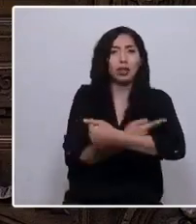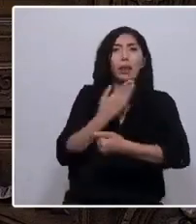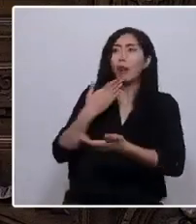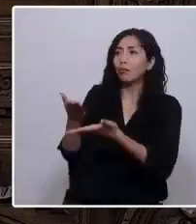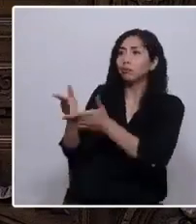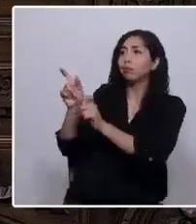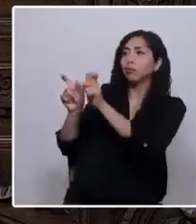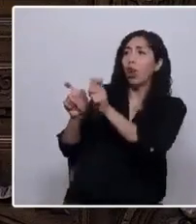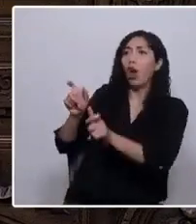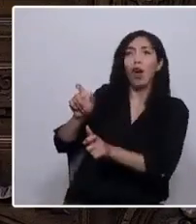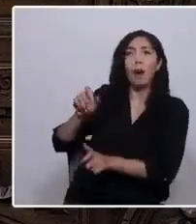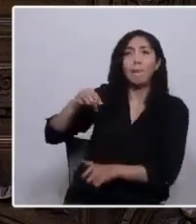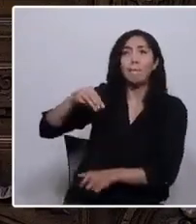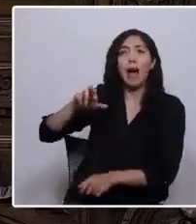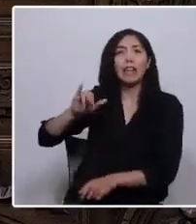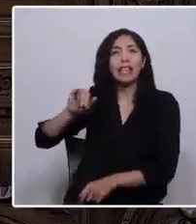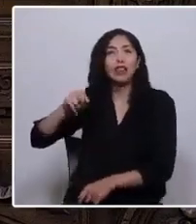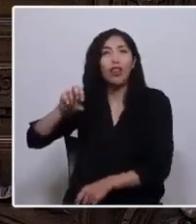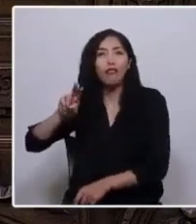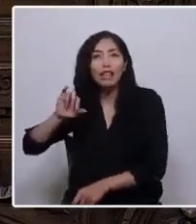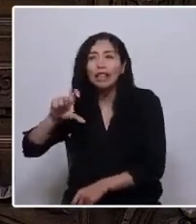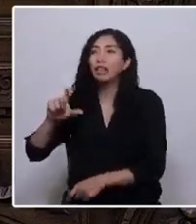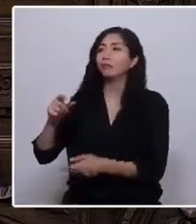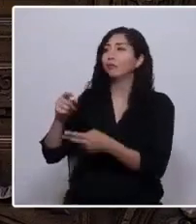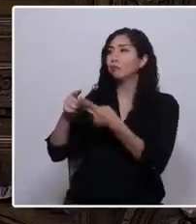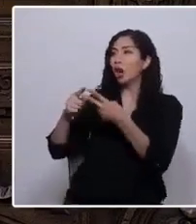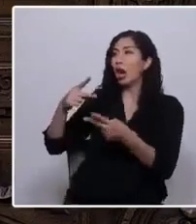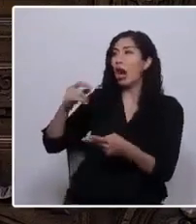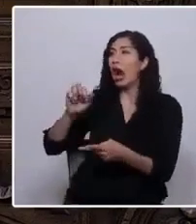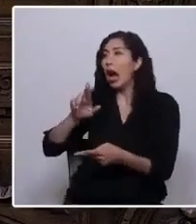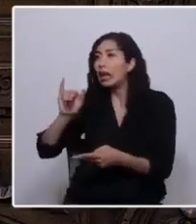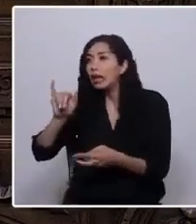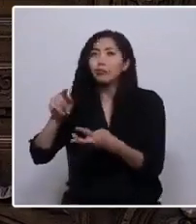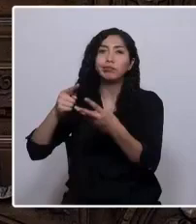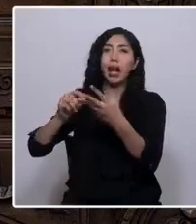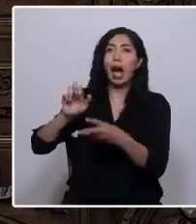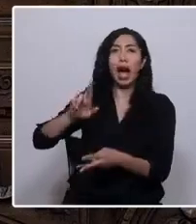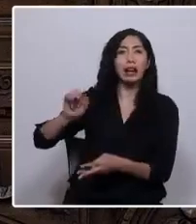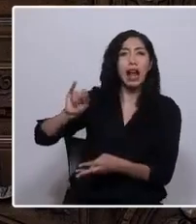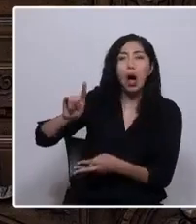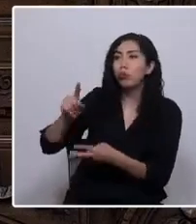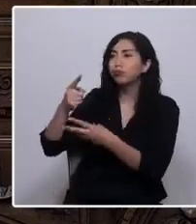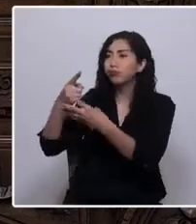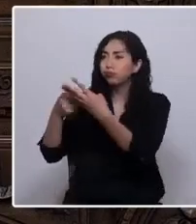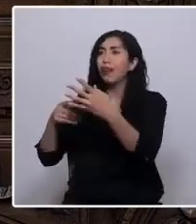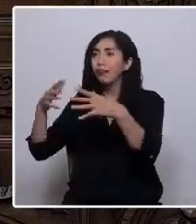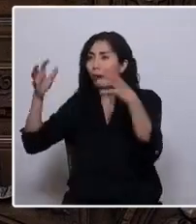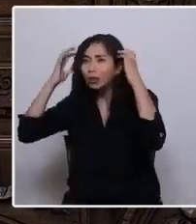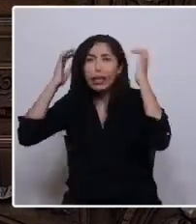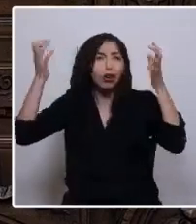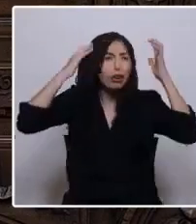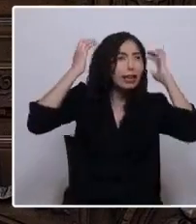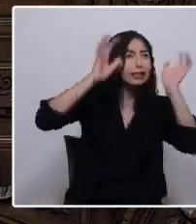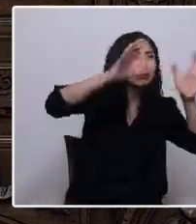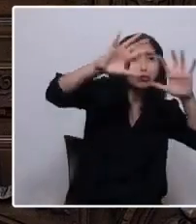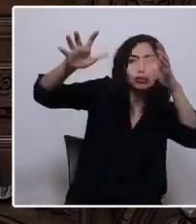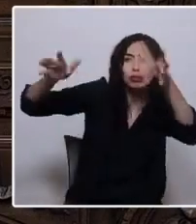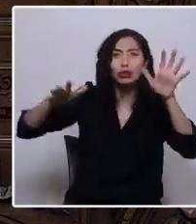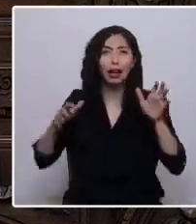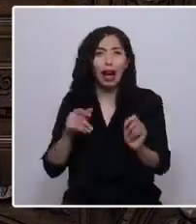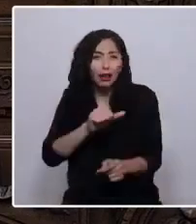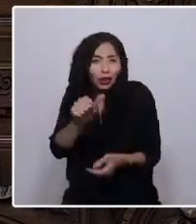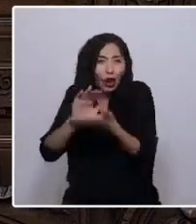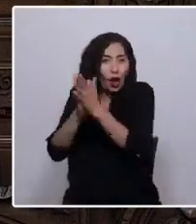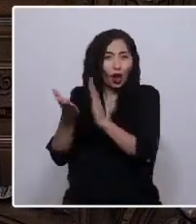hay que chasconear a Moreno, hay que chasconear al señor Arrau, hay que chasconear al señor Atria, hay que chasconearlo a todos ellos.